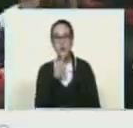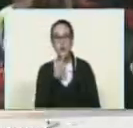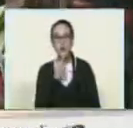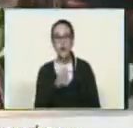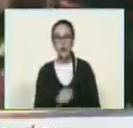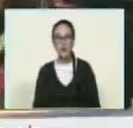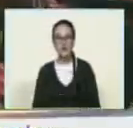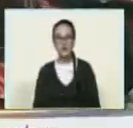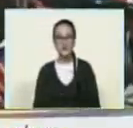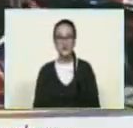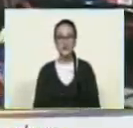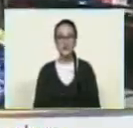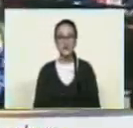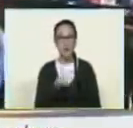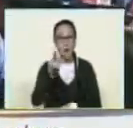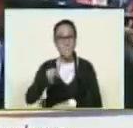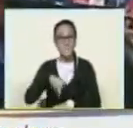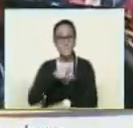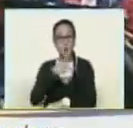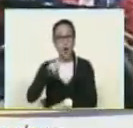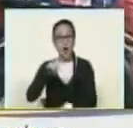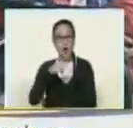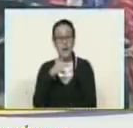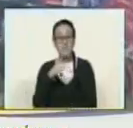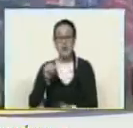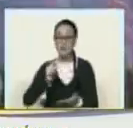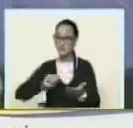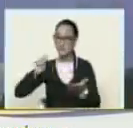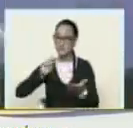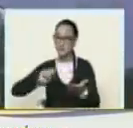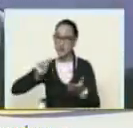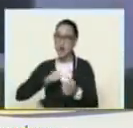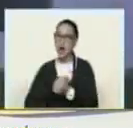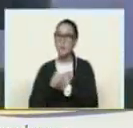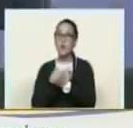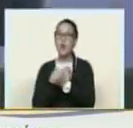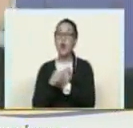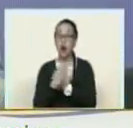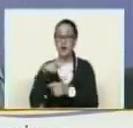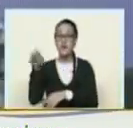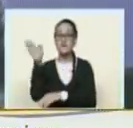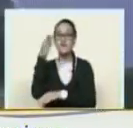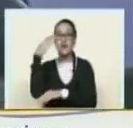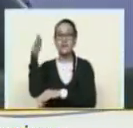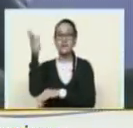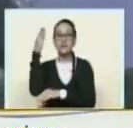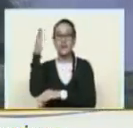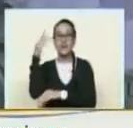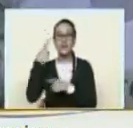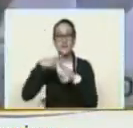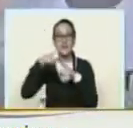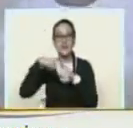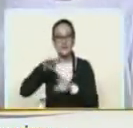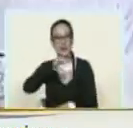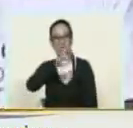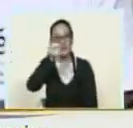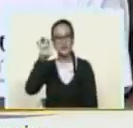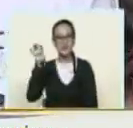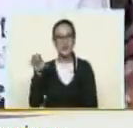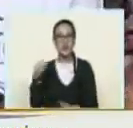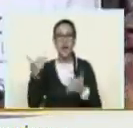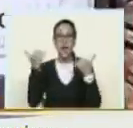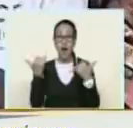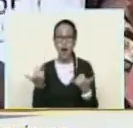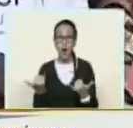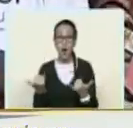convirtió ese poema, esa carta de amor, en la bandera de varias naciones. Y la llevan a